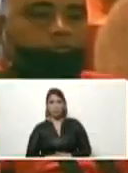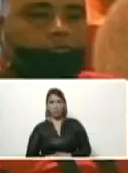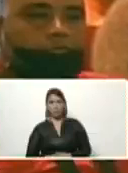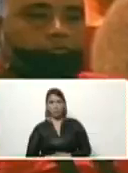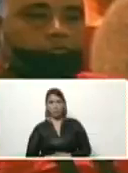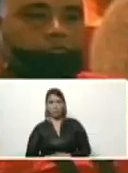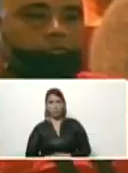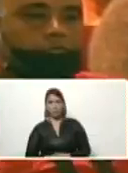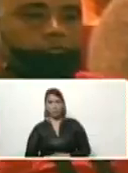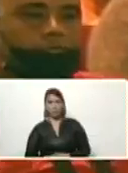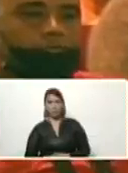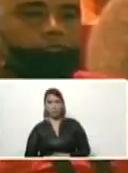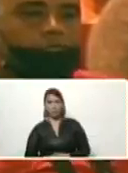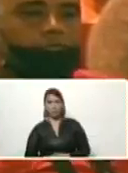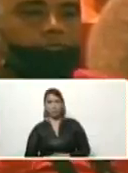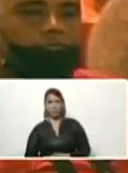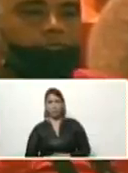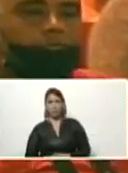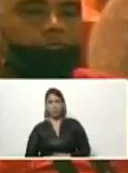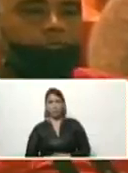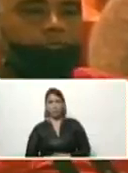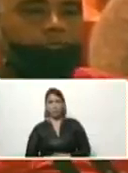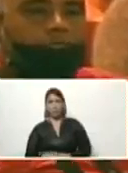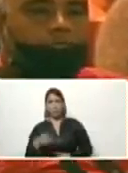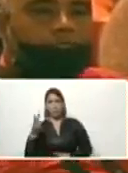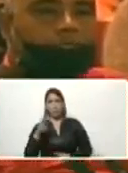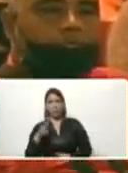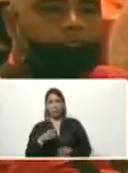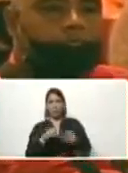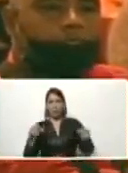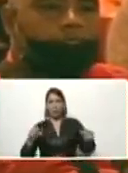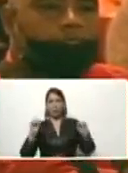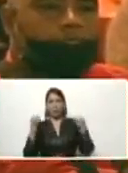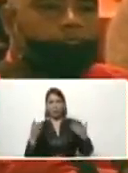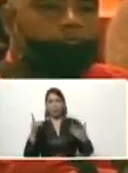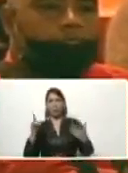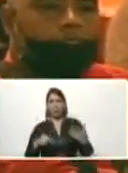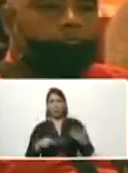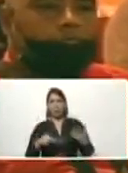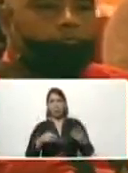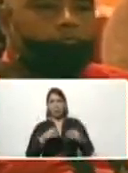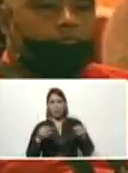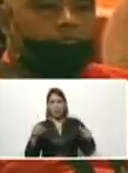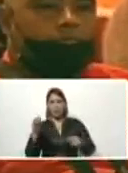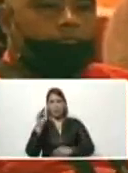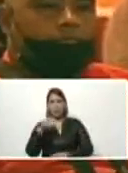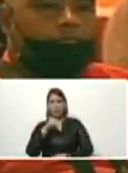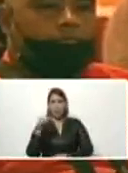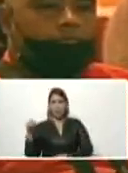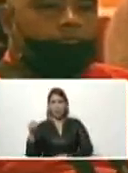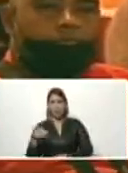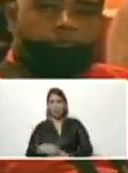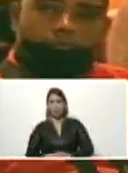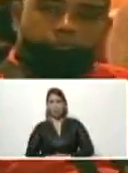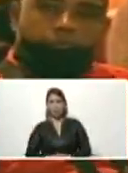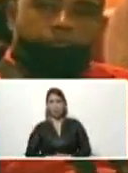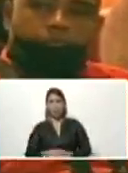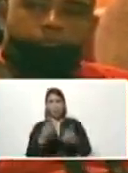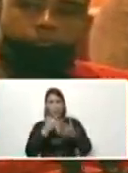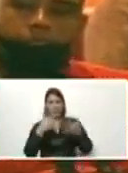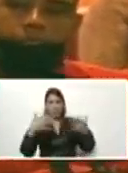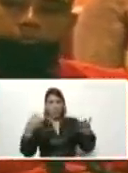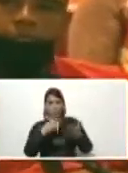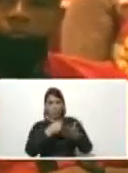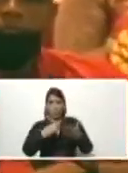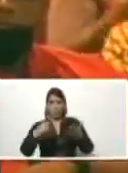en Venezuela que los que quieran serlo. Venezuela es una tierra de gracia y una tierra de bendición. En todas mis cartas siempre coloqué